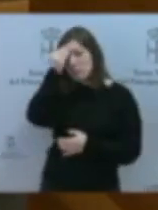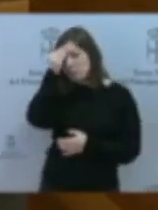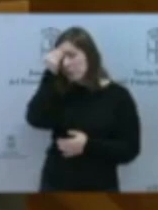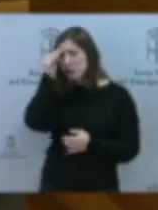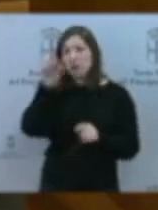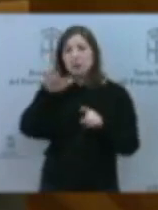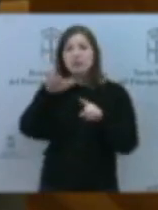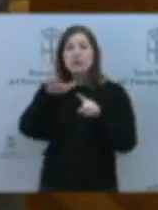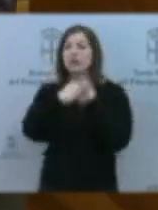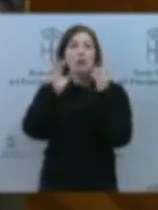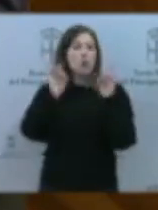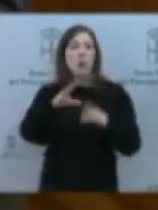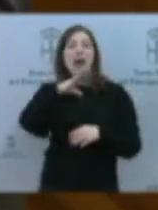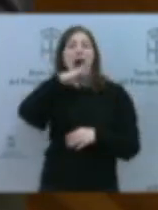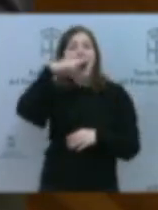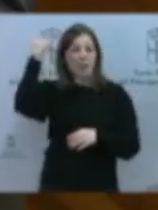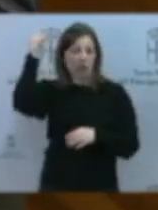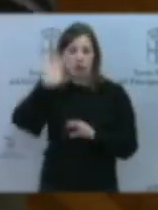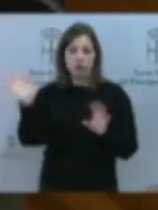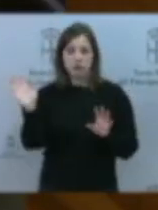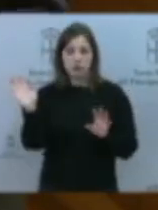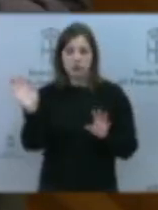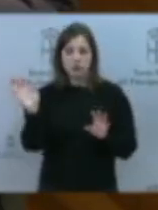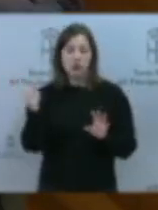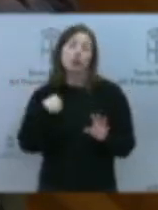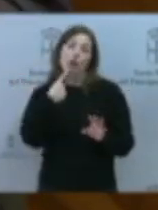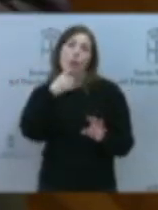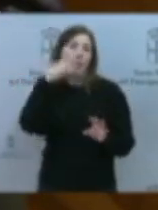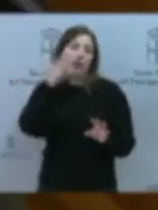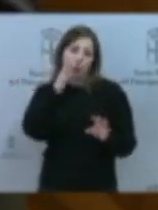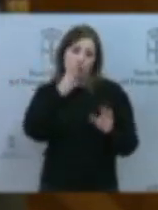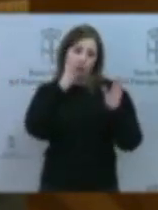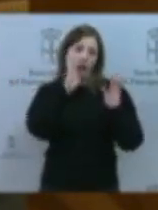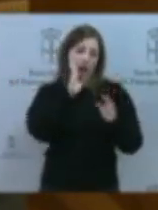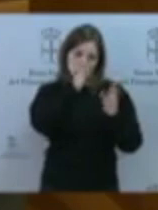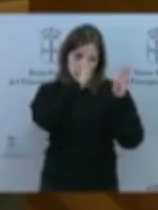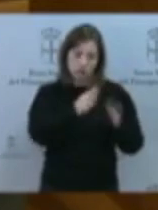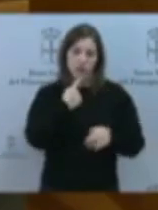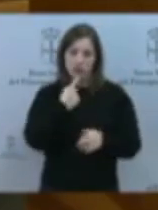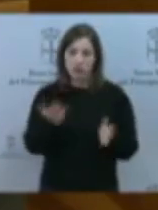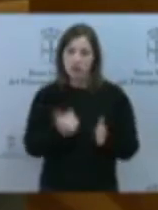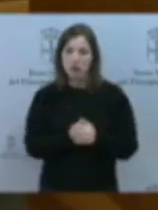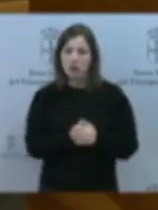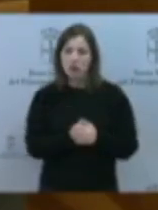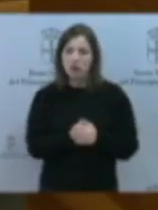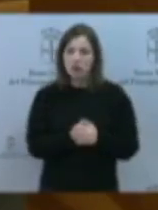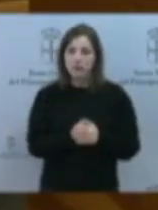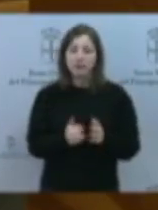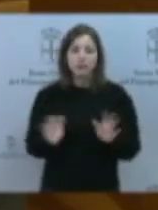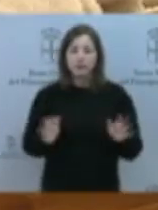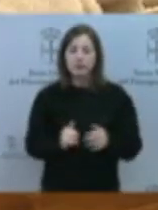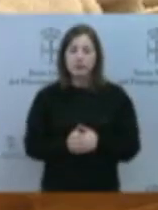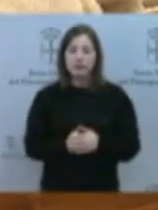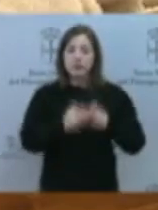citado. Me pasa un poco como con el PP, que siempre está citando Madrid. Luego cuando lo cito yo dicen que es obsesión. Bueno, usted cita a Amazon, yo creo que